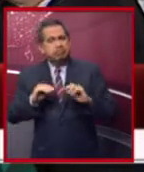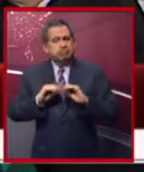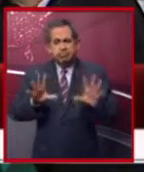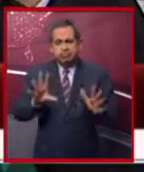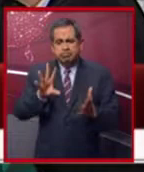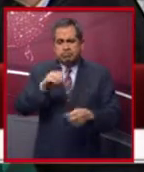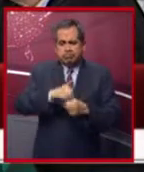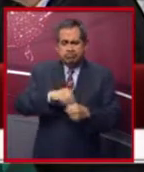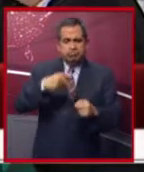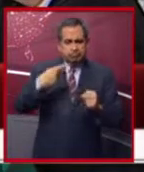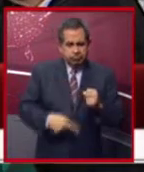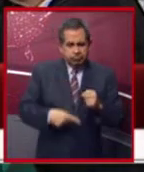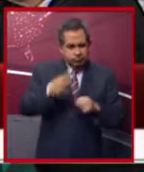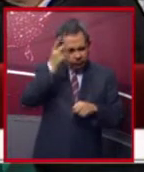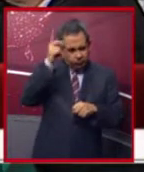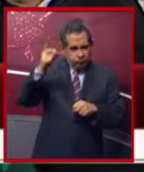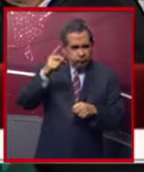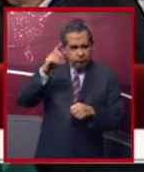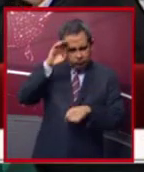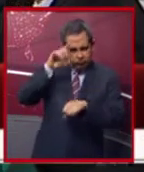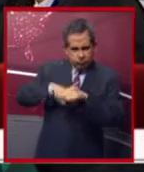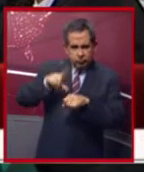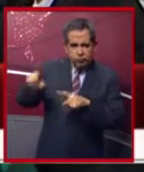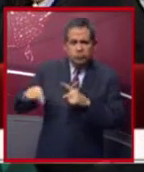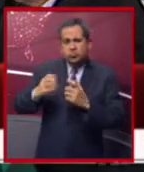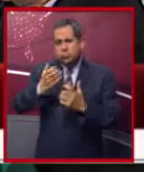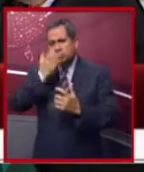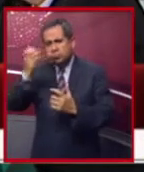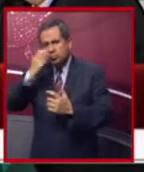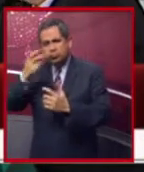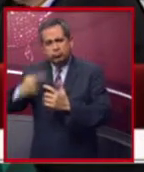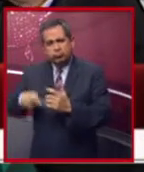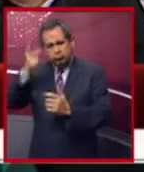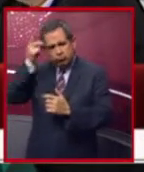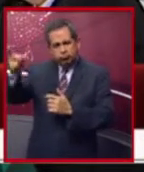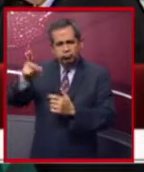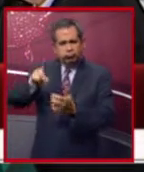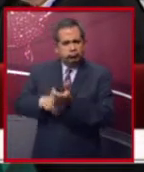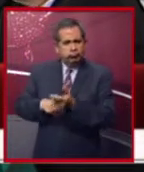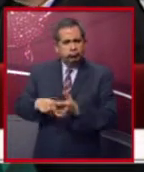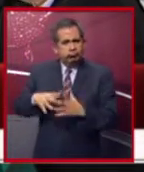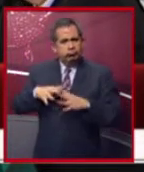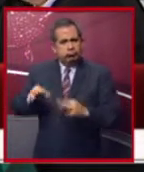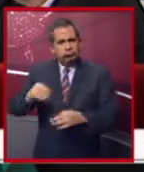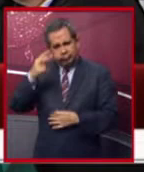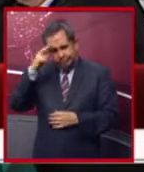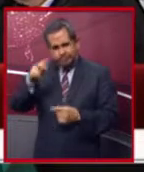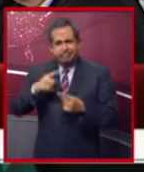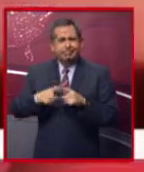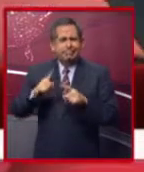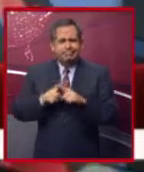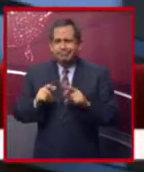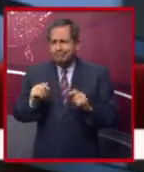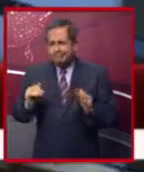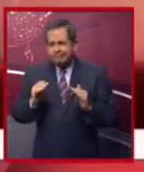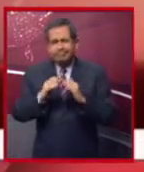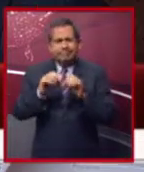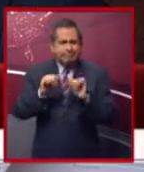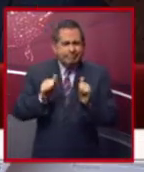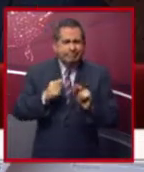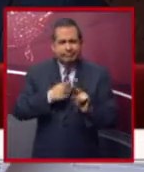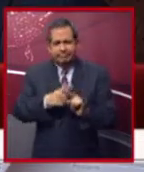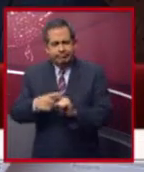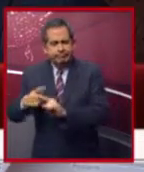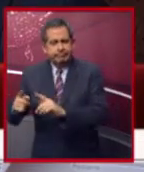el patrimonio material como el patrimonio inmaterial, pero también natural, arquitectónico, artístico.